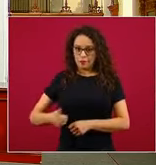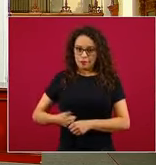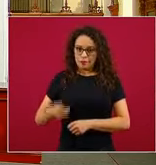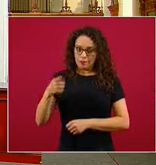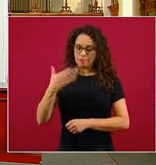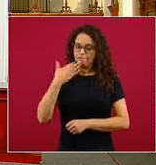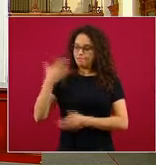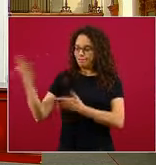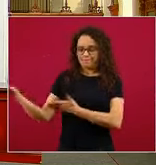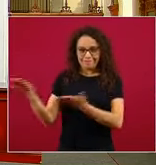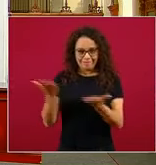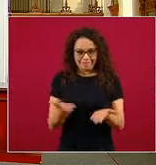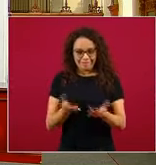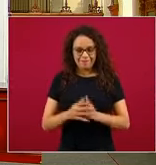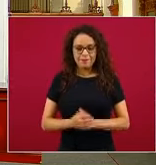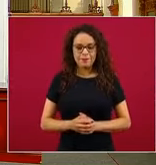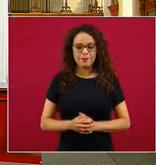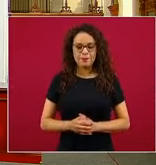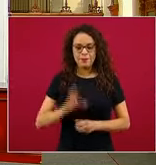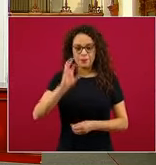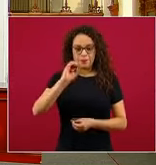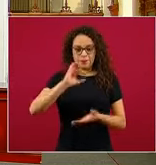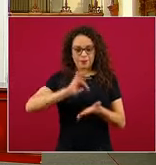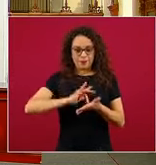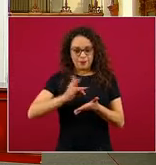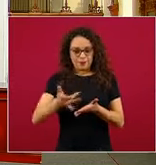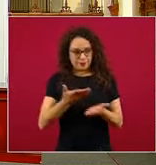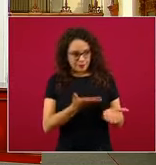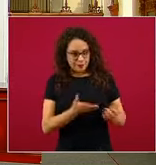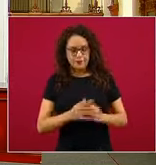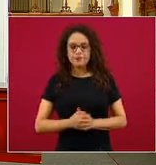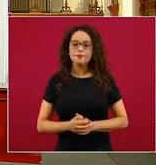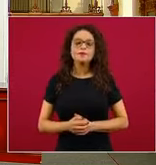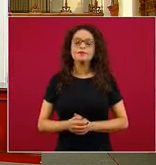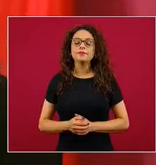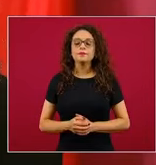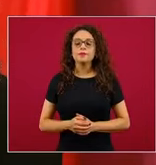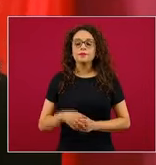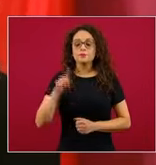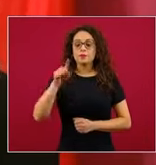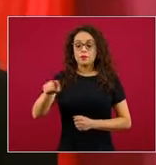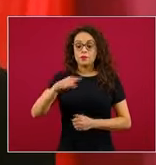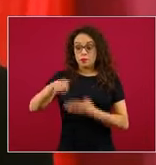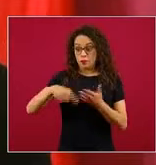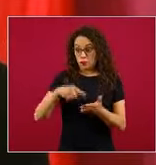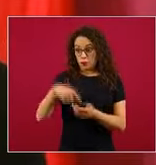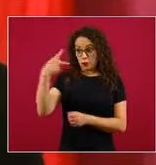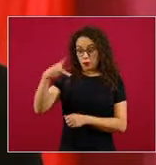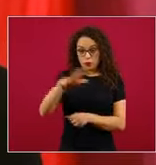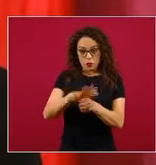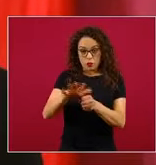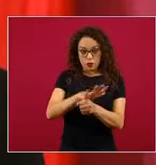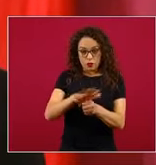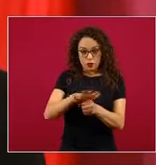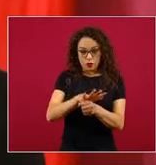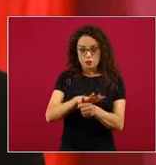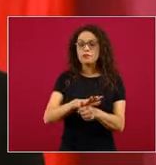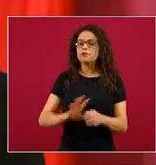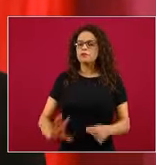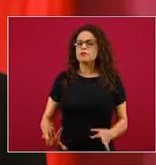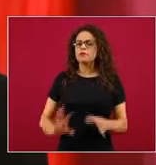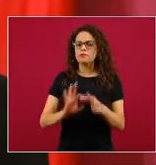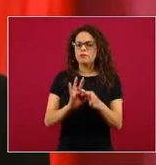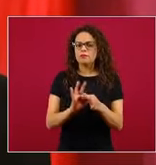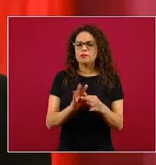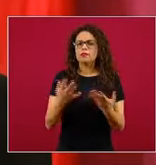bienvenida, alcaldesa. Muchas gracias. Y ella nos va a comentar precisamente el enfoque local que justamente vincula lo que